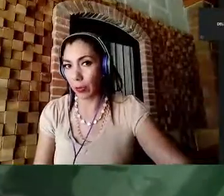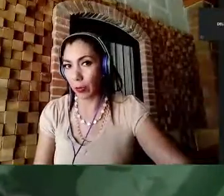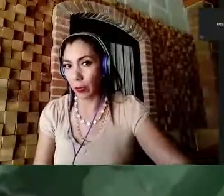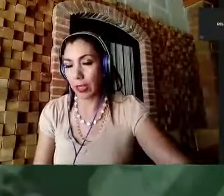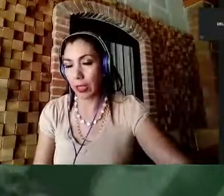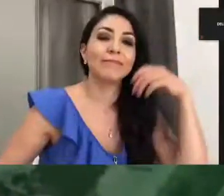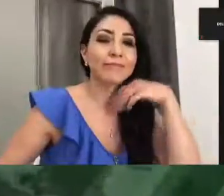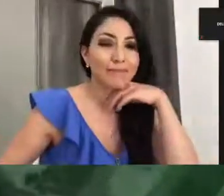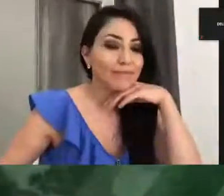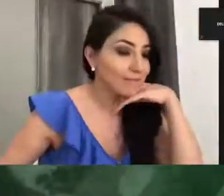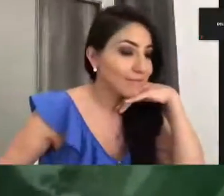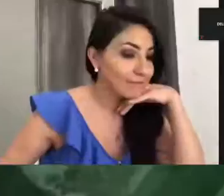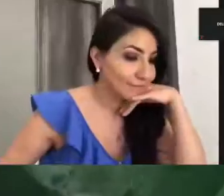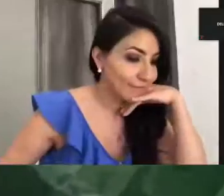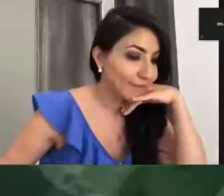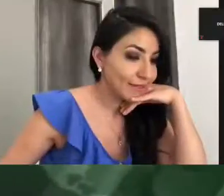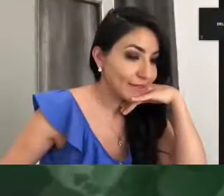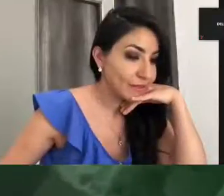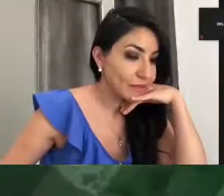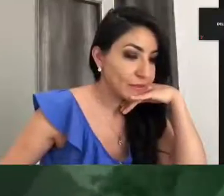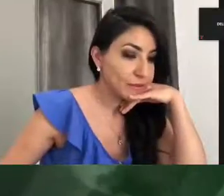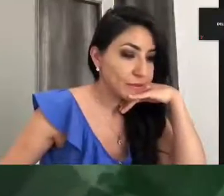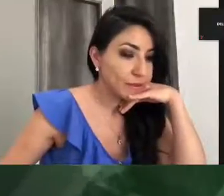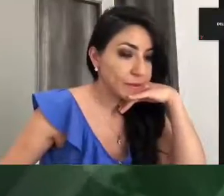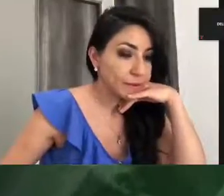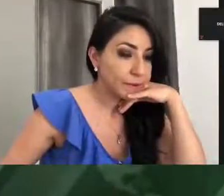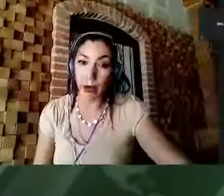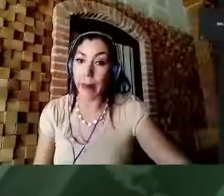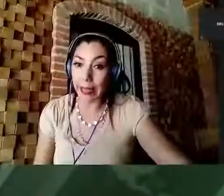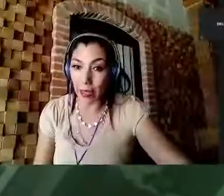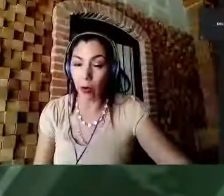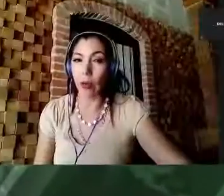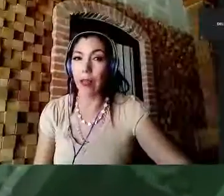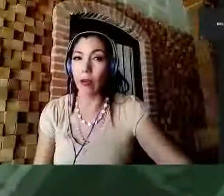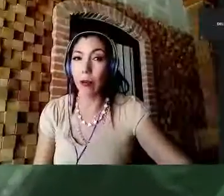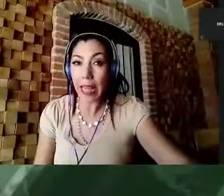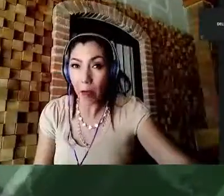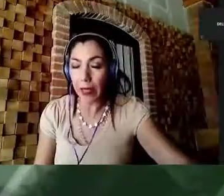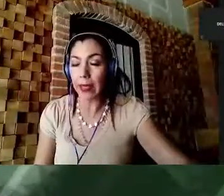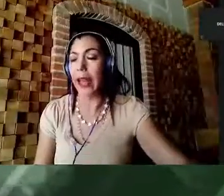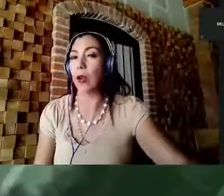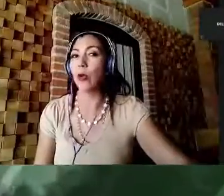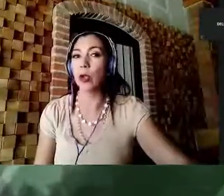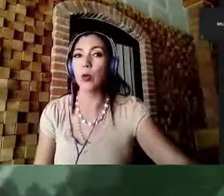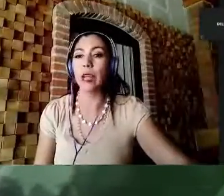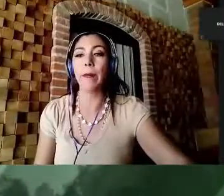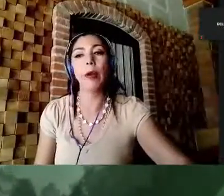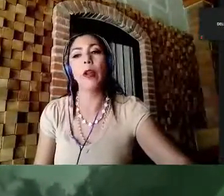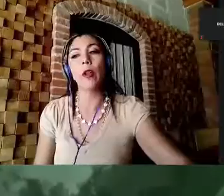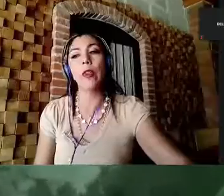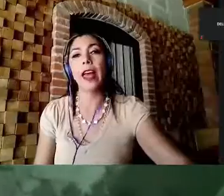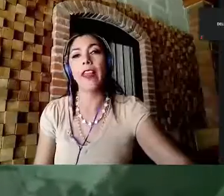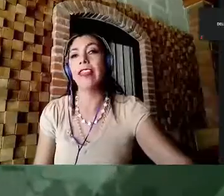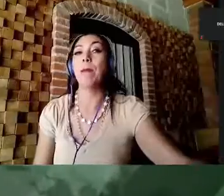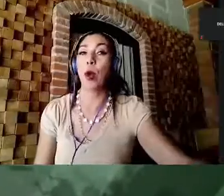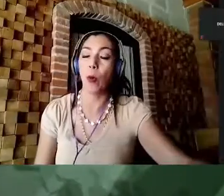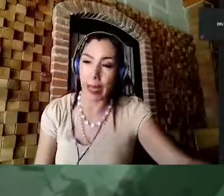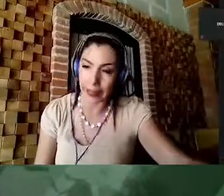película, sino por un caso específico en México. El gobierno mexicano tuvo que enviar una